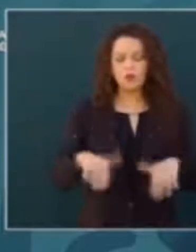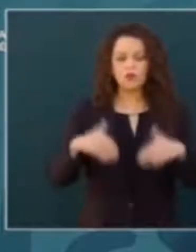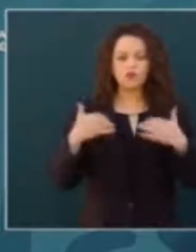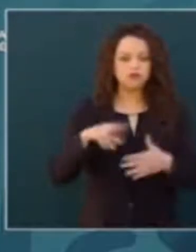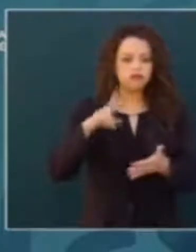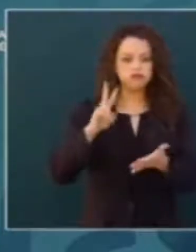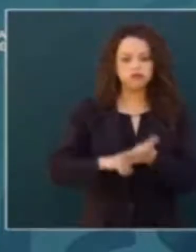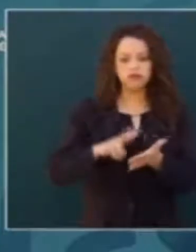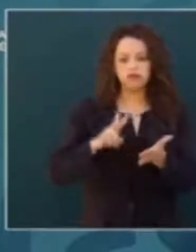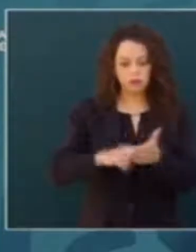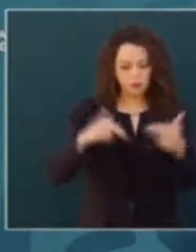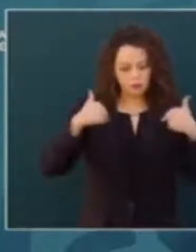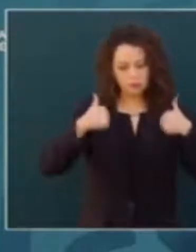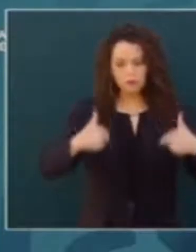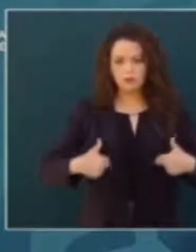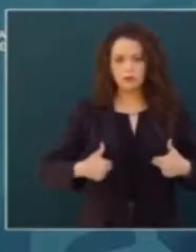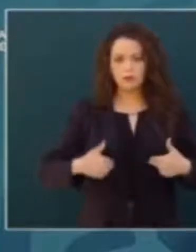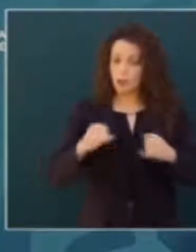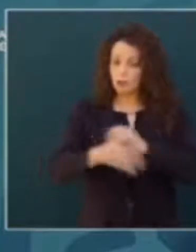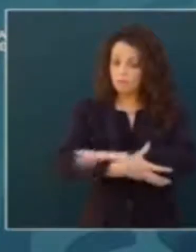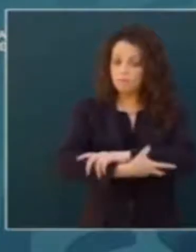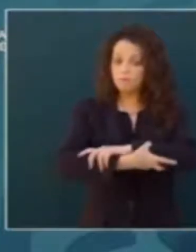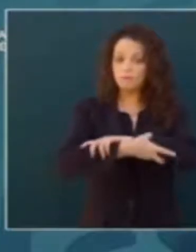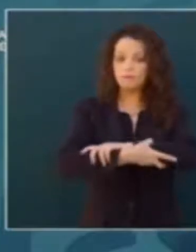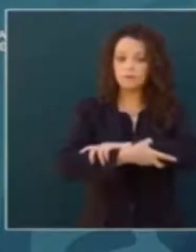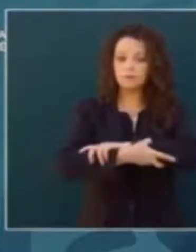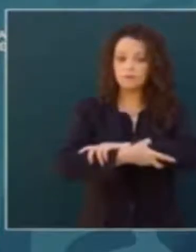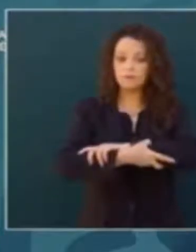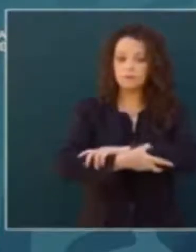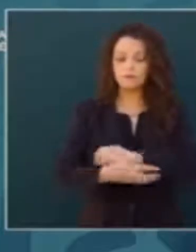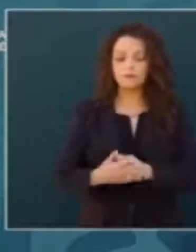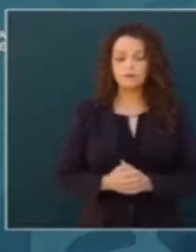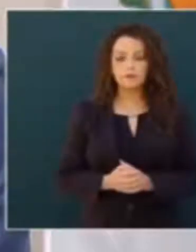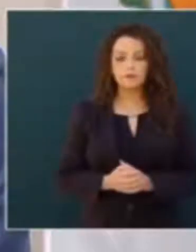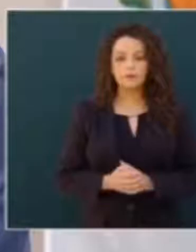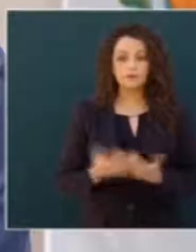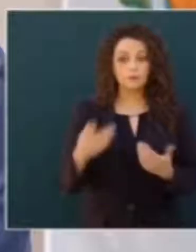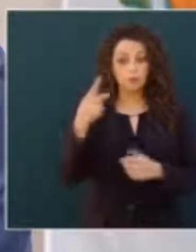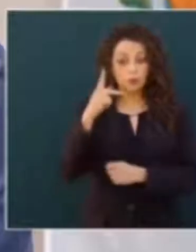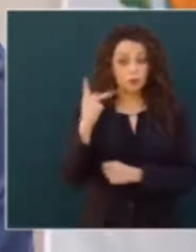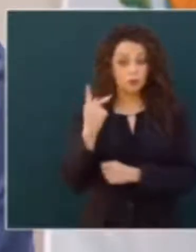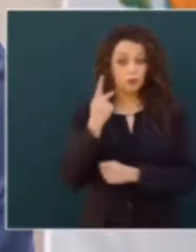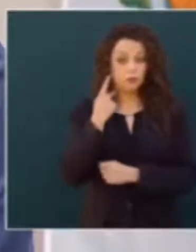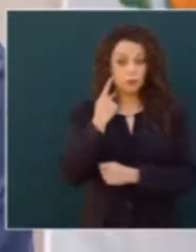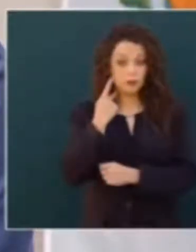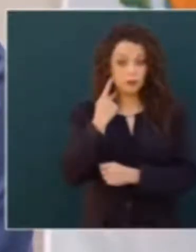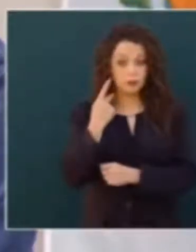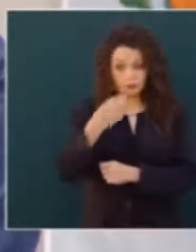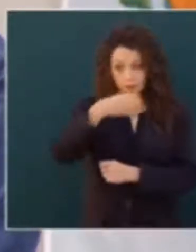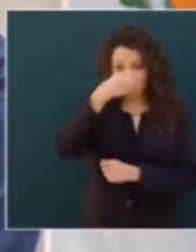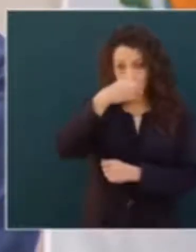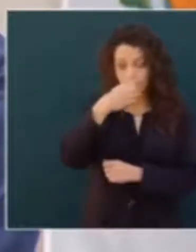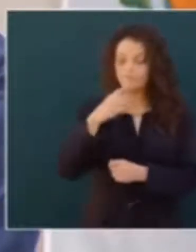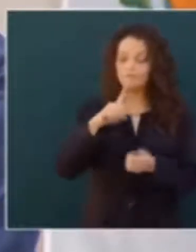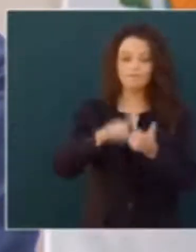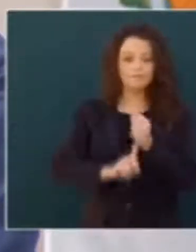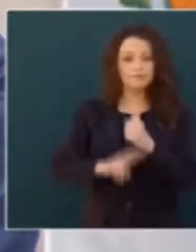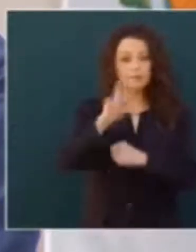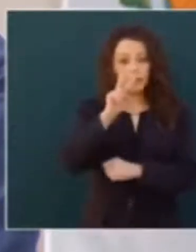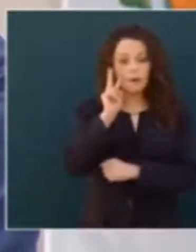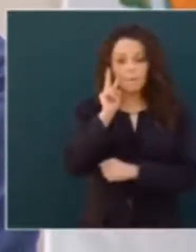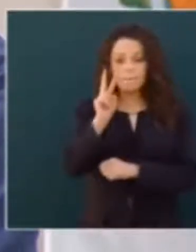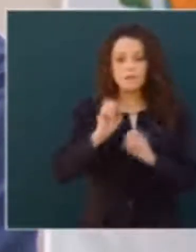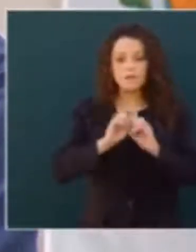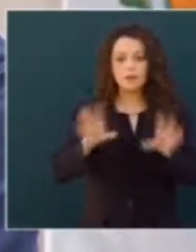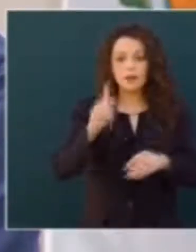y solidaridad, la política exterior del presidente Cárdenas tiene una faceta que denota su